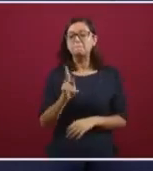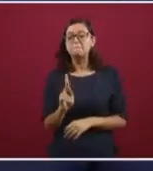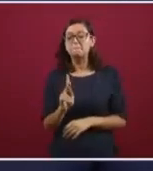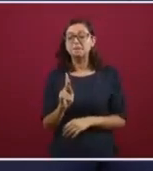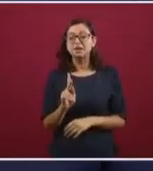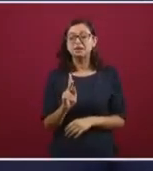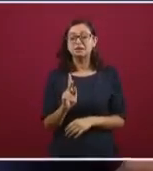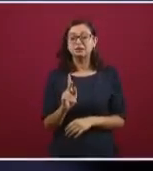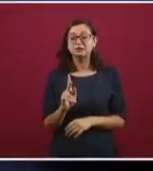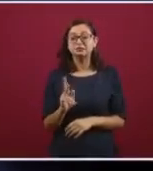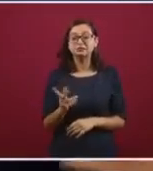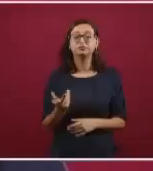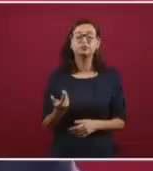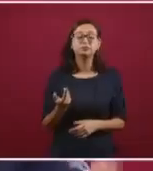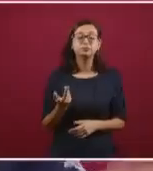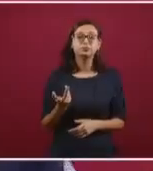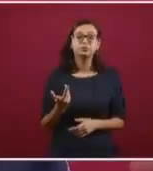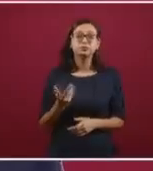La política de bienestar